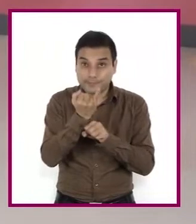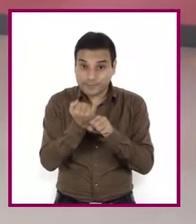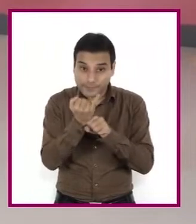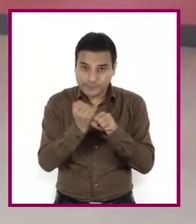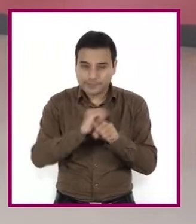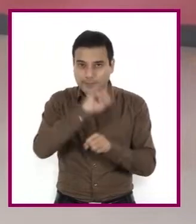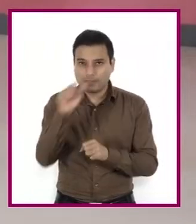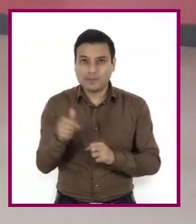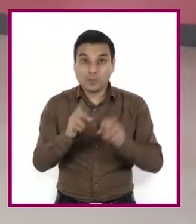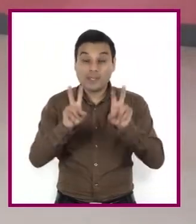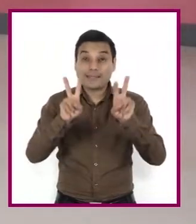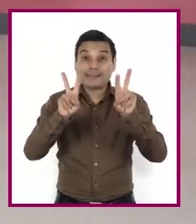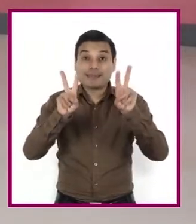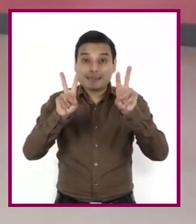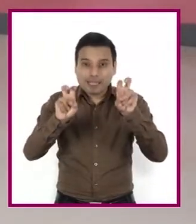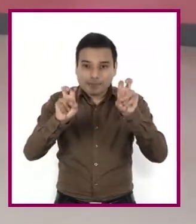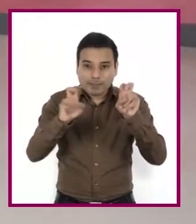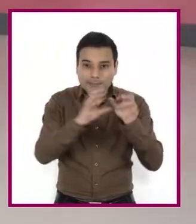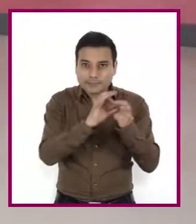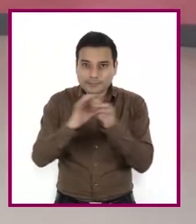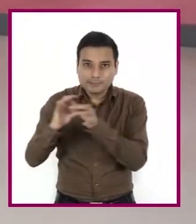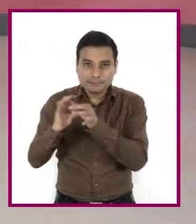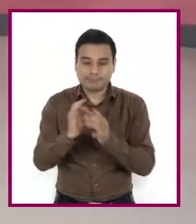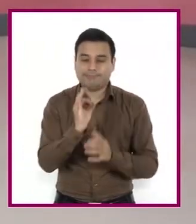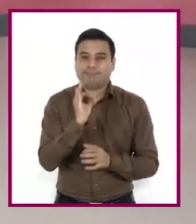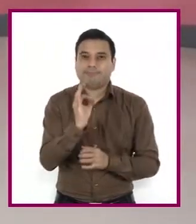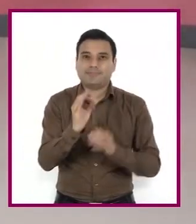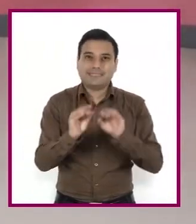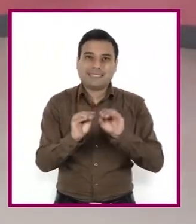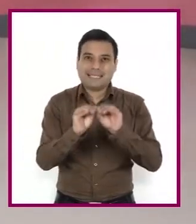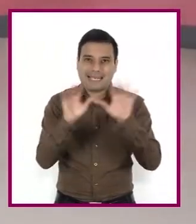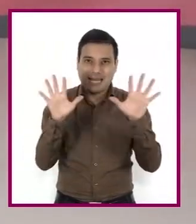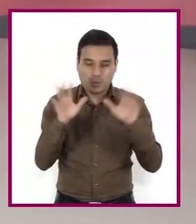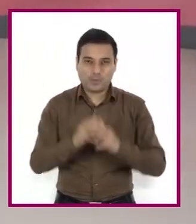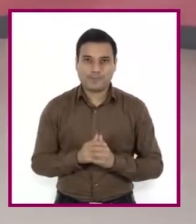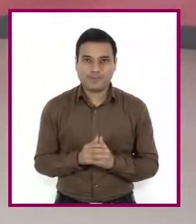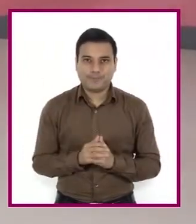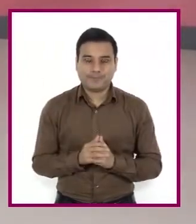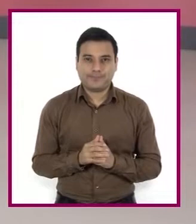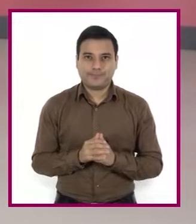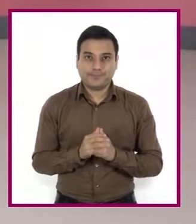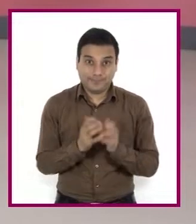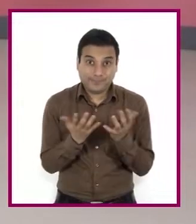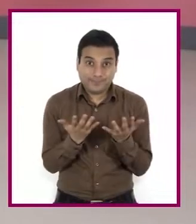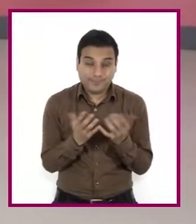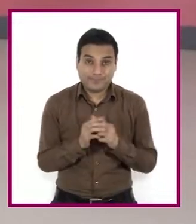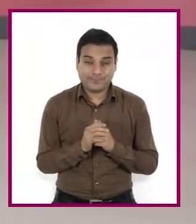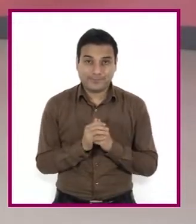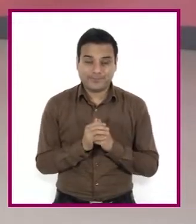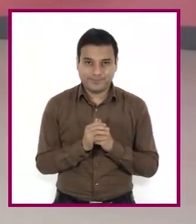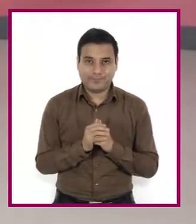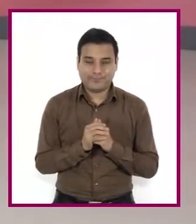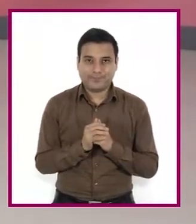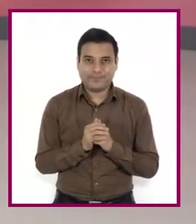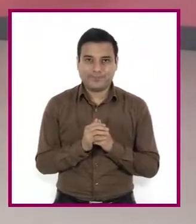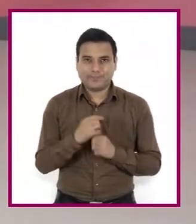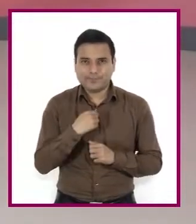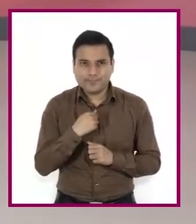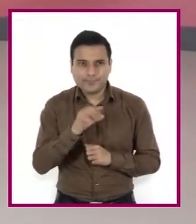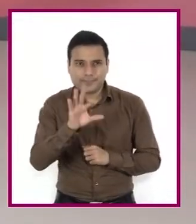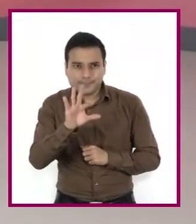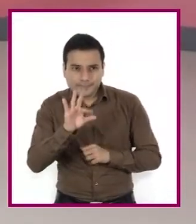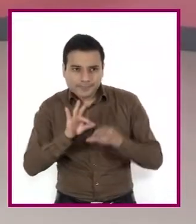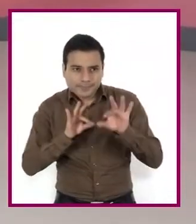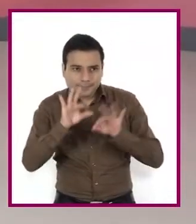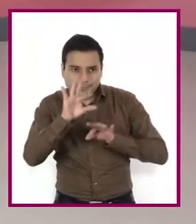organización temática clara. ¿Y qué podemos entonces recuperar de lo que viene en el resumen si pensamos